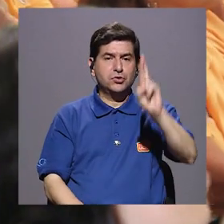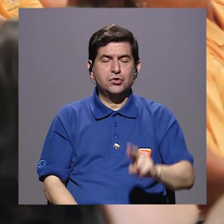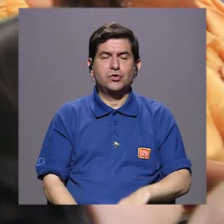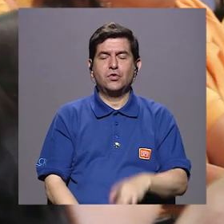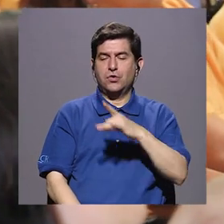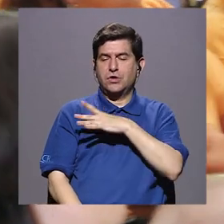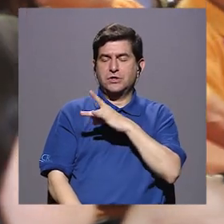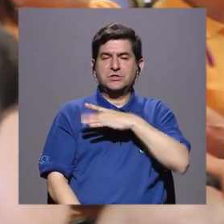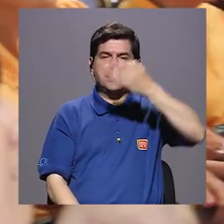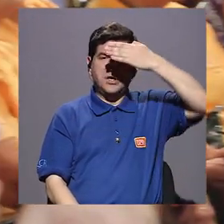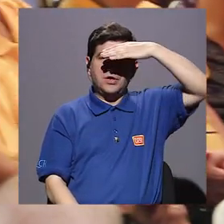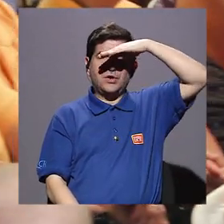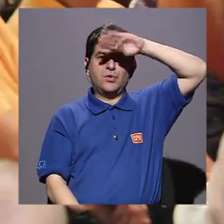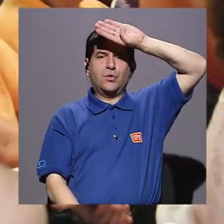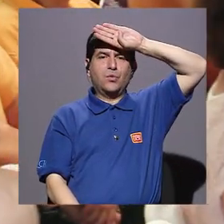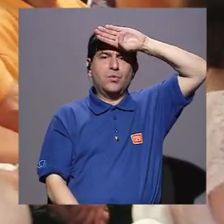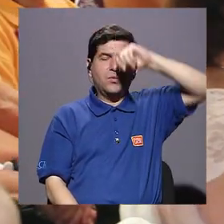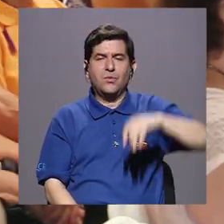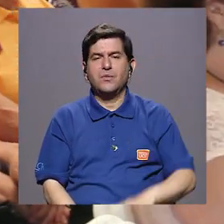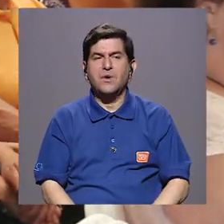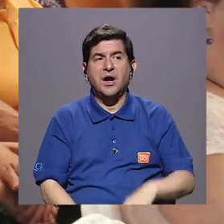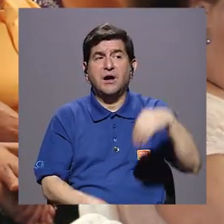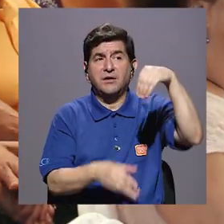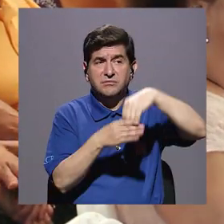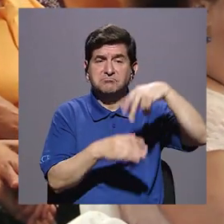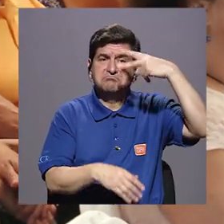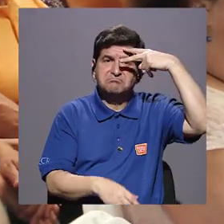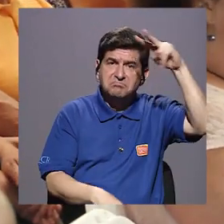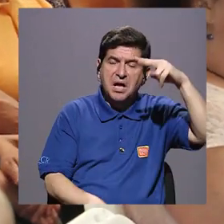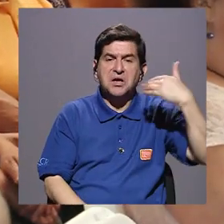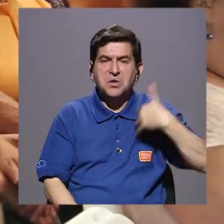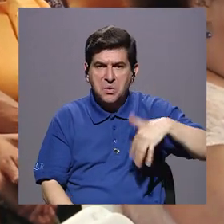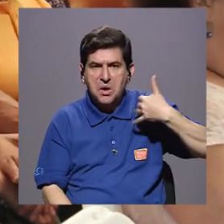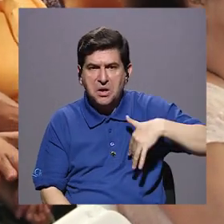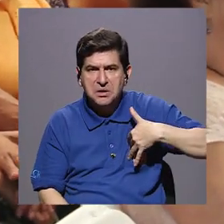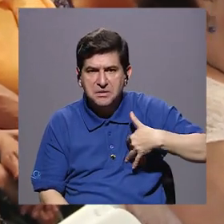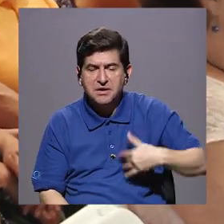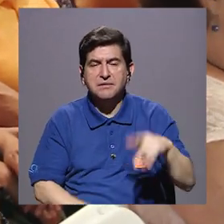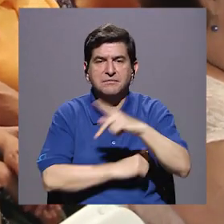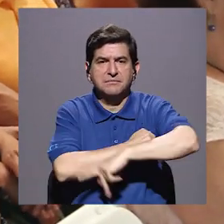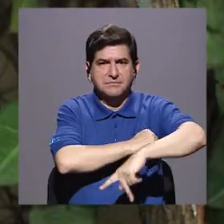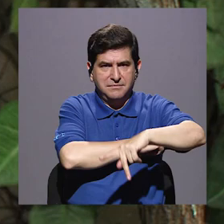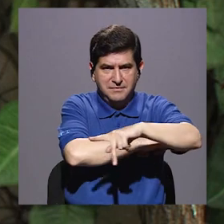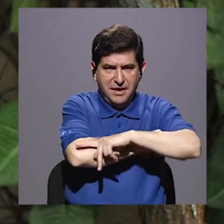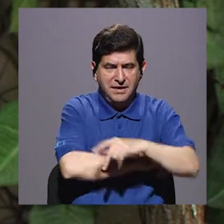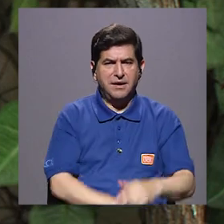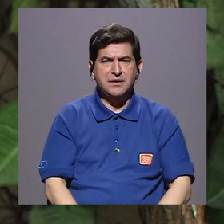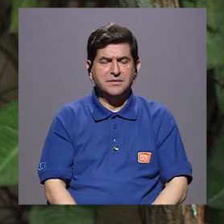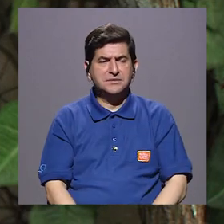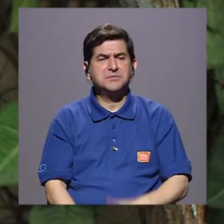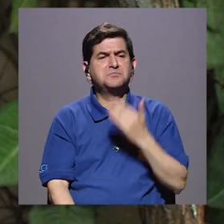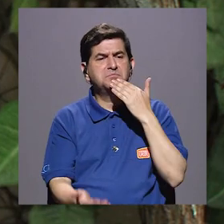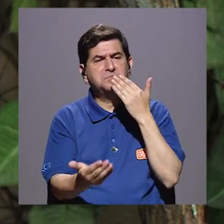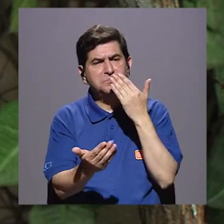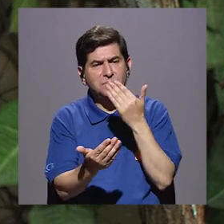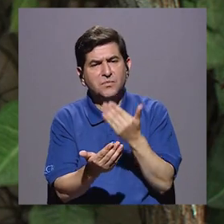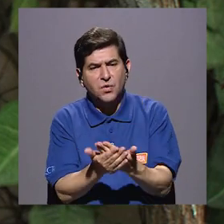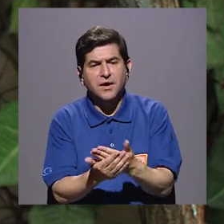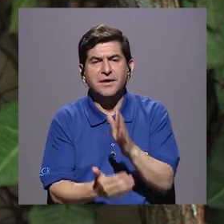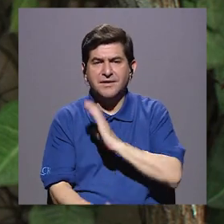Rica, Chile, Cuba, puede meterse ahí México, Argentina, que somos países, digamos, que tenemos muy